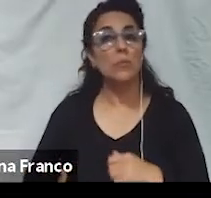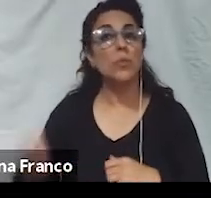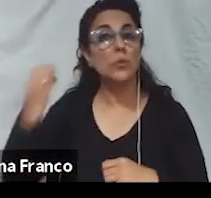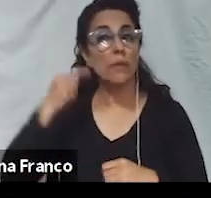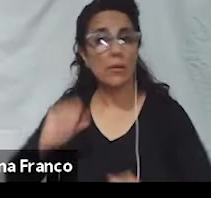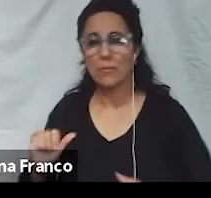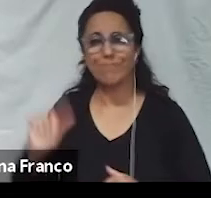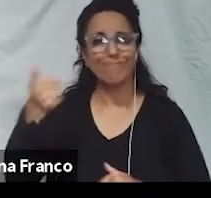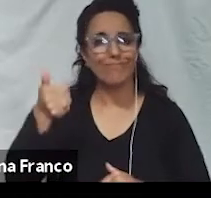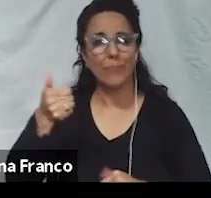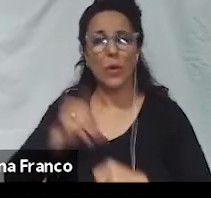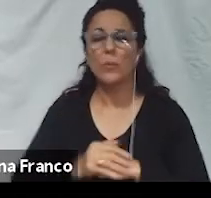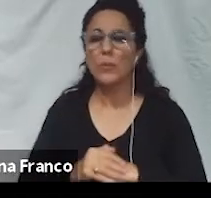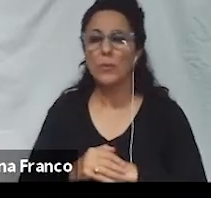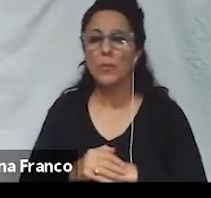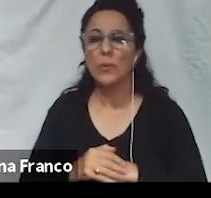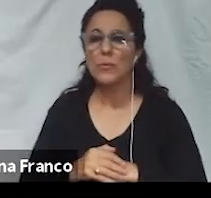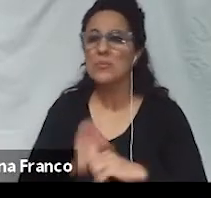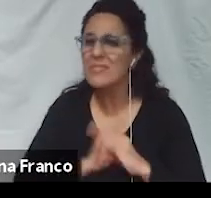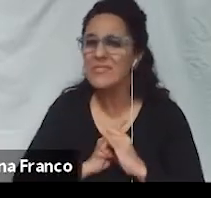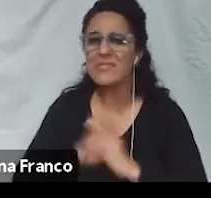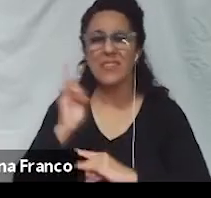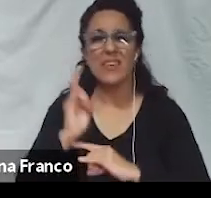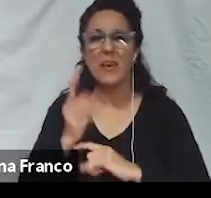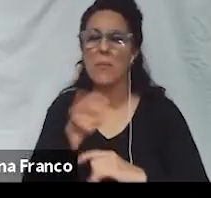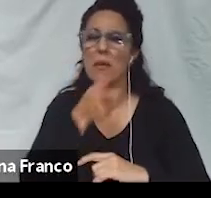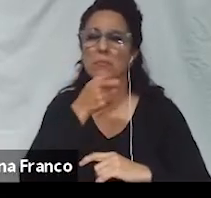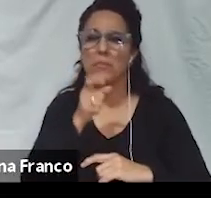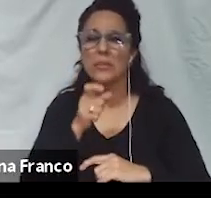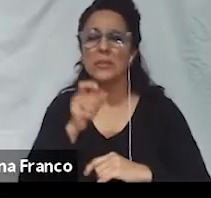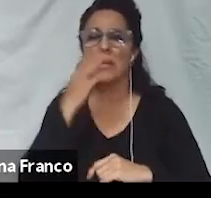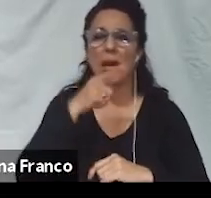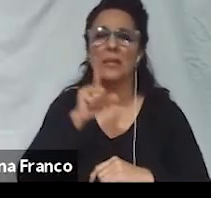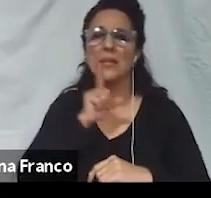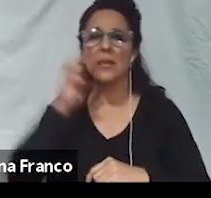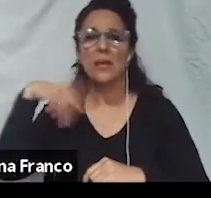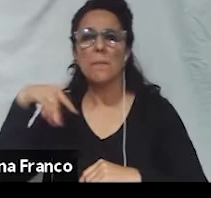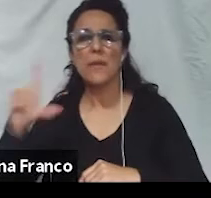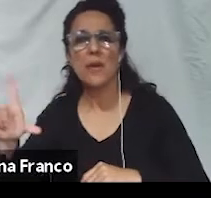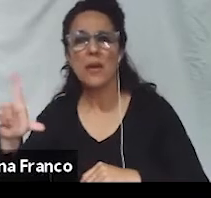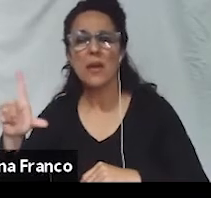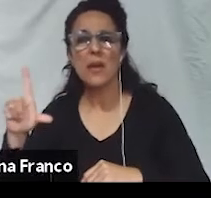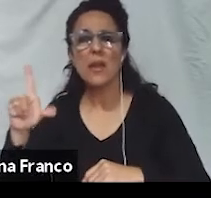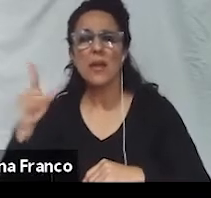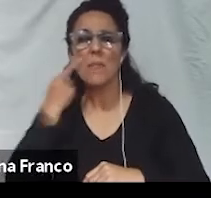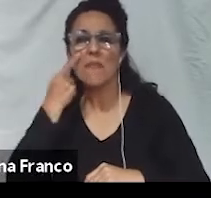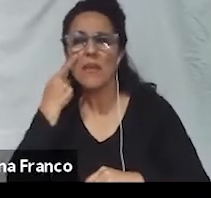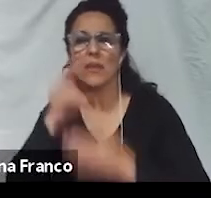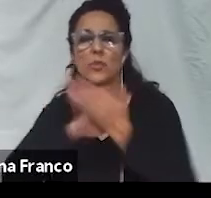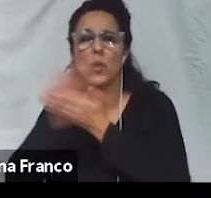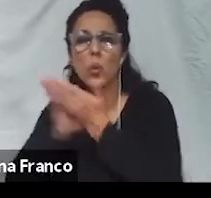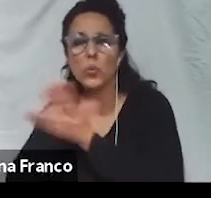veces lo más óptimo es siempre utilizar la semántica de HTML para resolver los